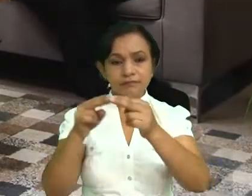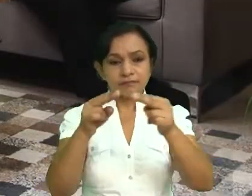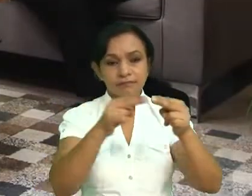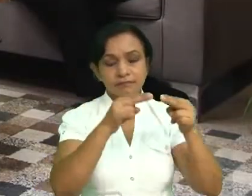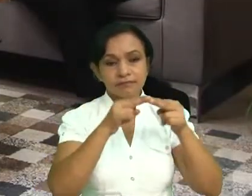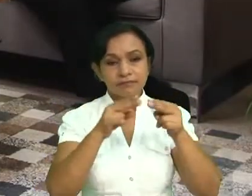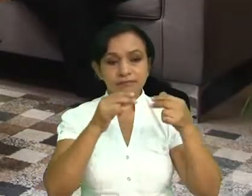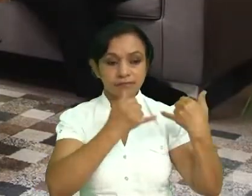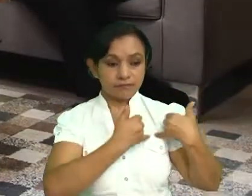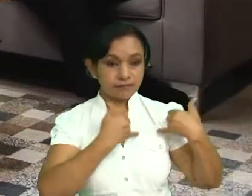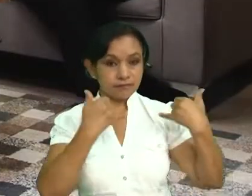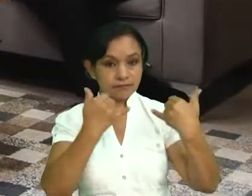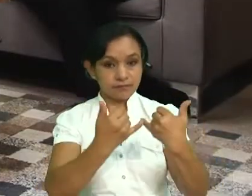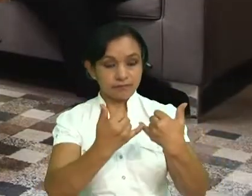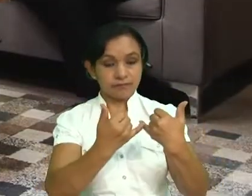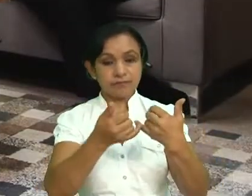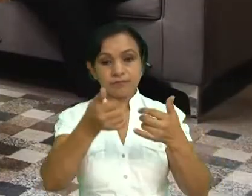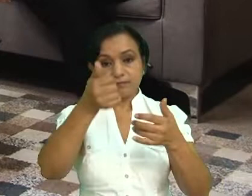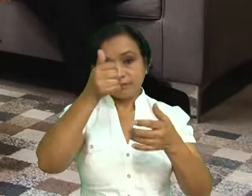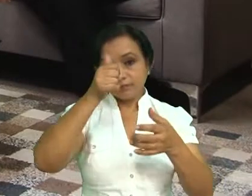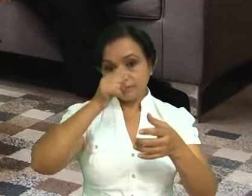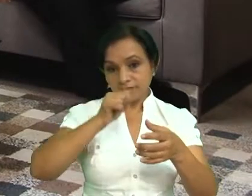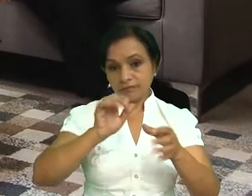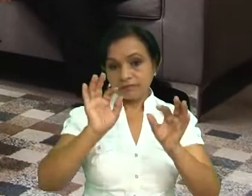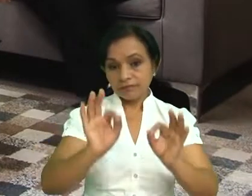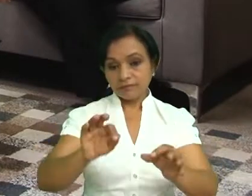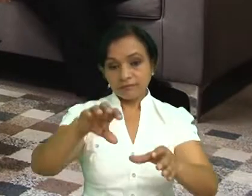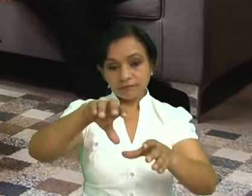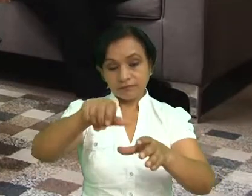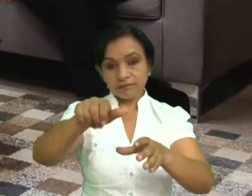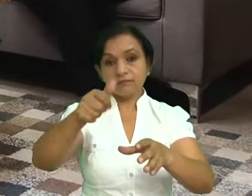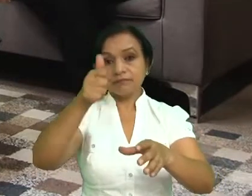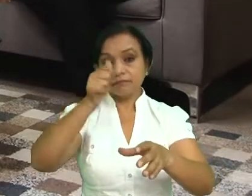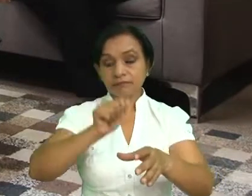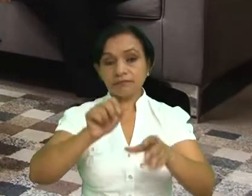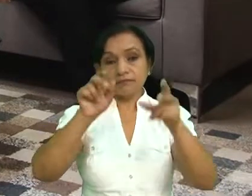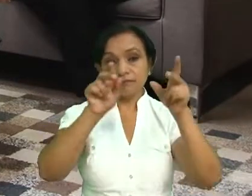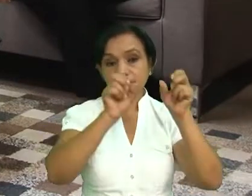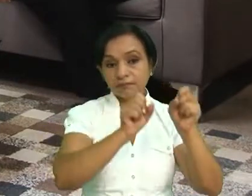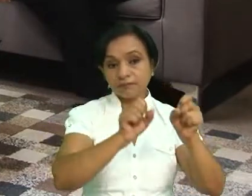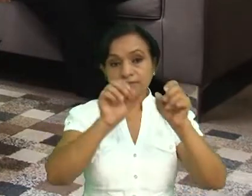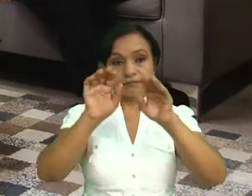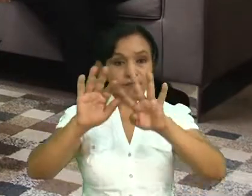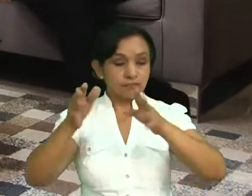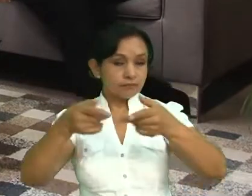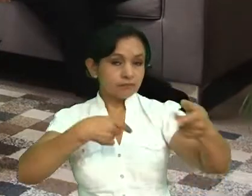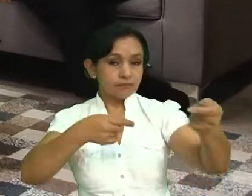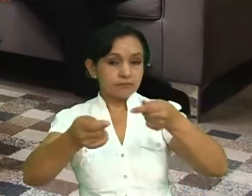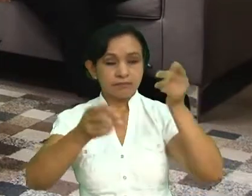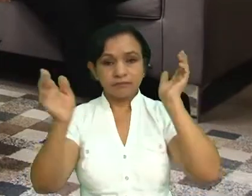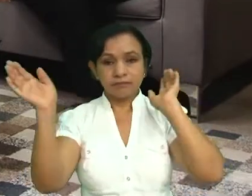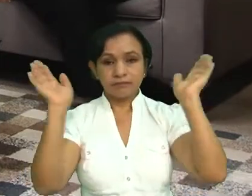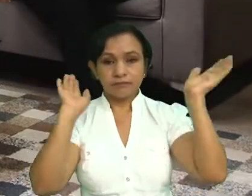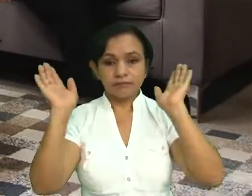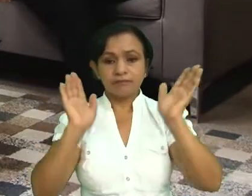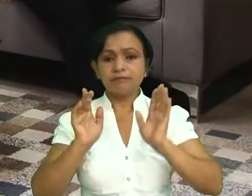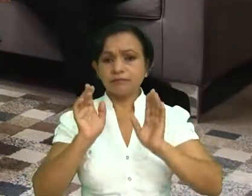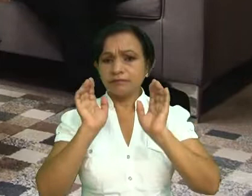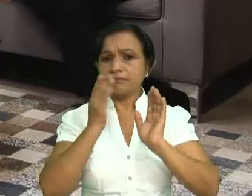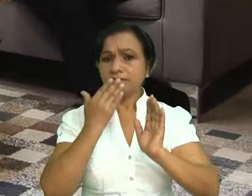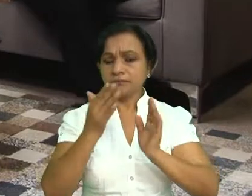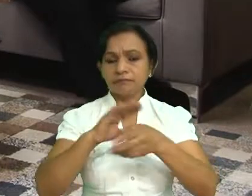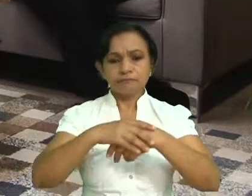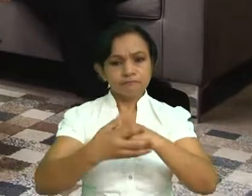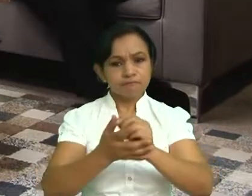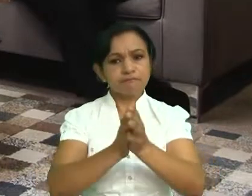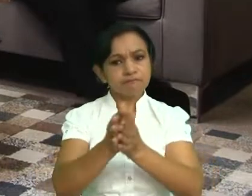para garantizar el acceso al agua, pues, para que las y los comerciantes tengan, pues, cómo efectivamente cumplir esta medida de lavado de